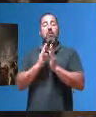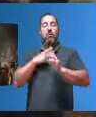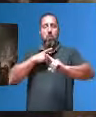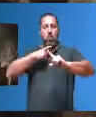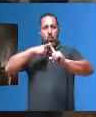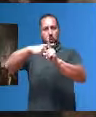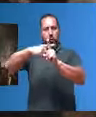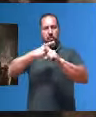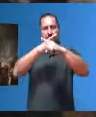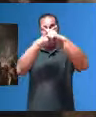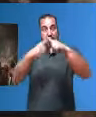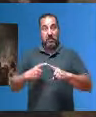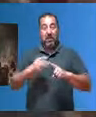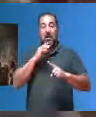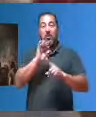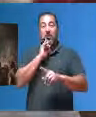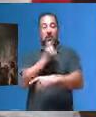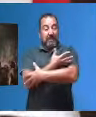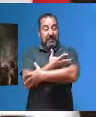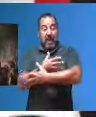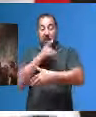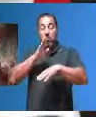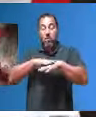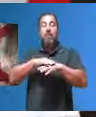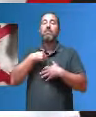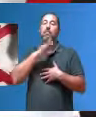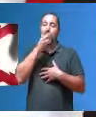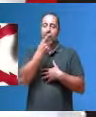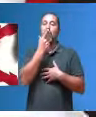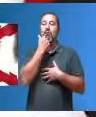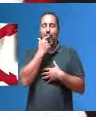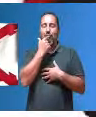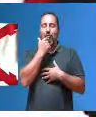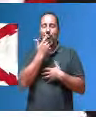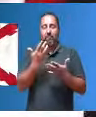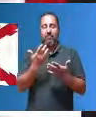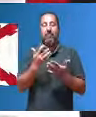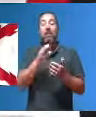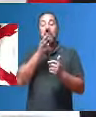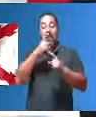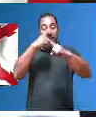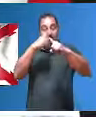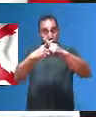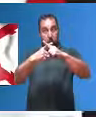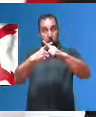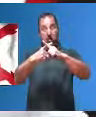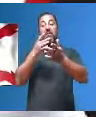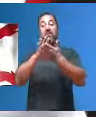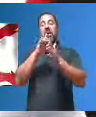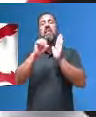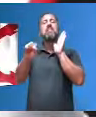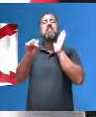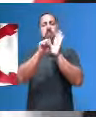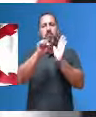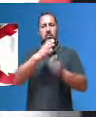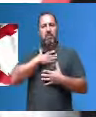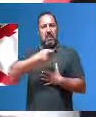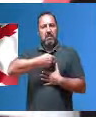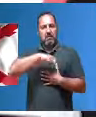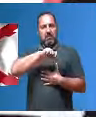la que crucificaron al santo. Por estar teñidos con su sangre, tenían el color rojo. Esta cruz será